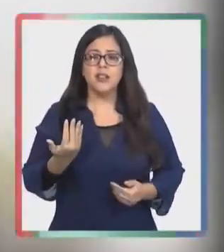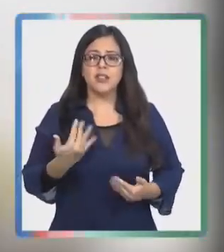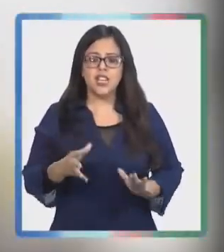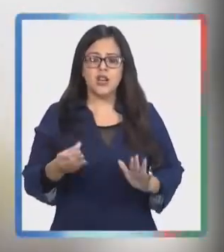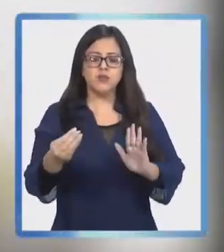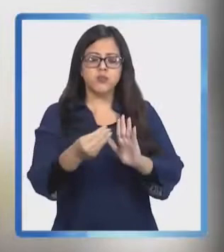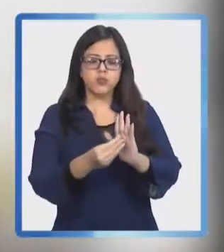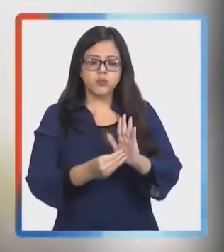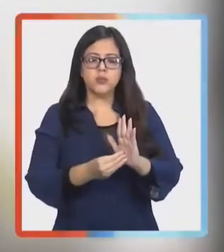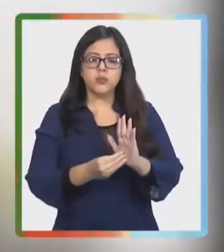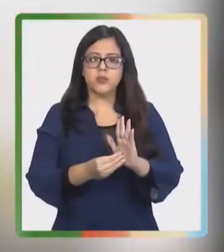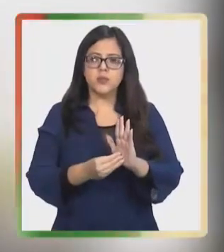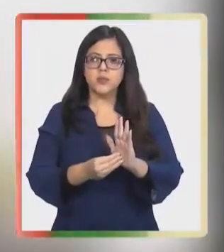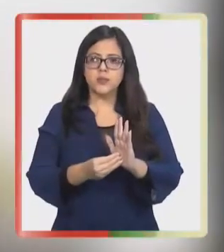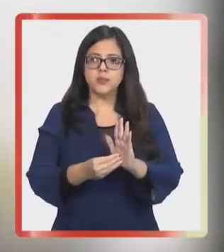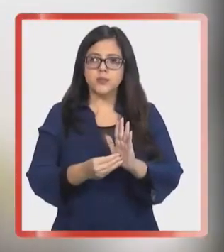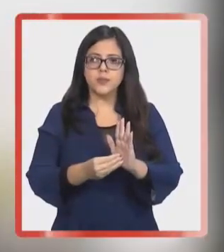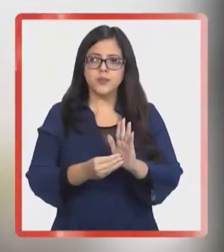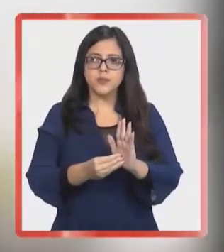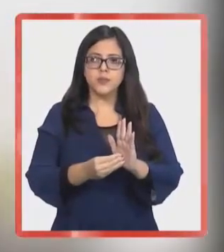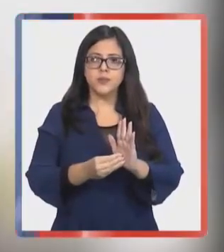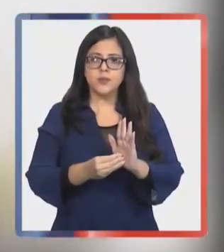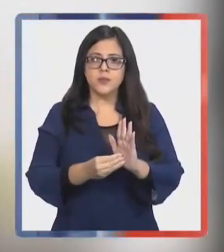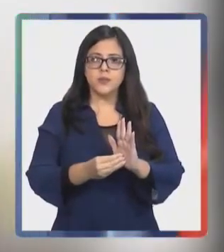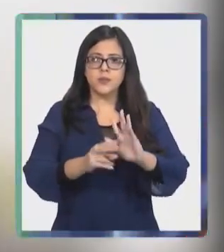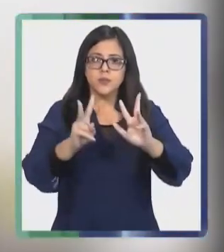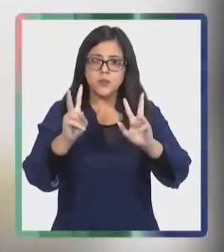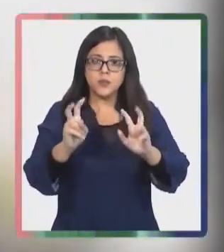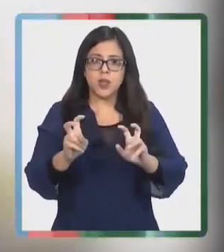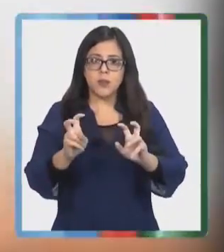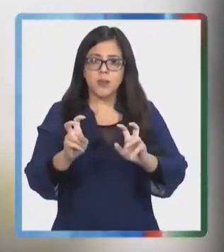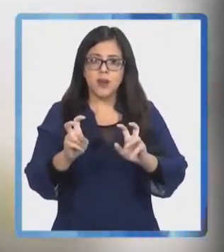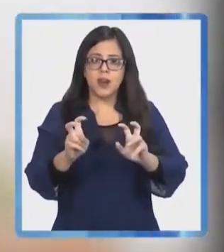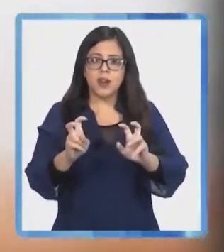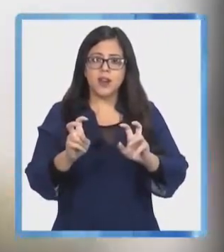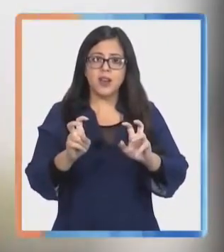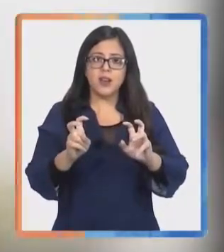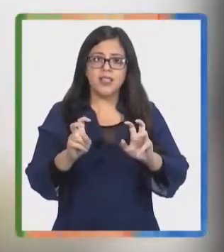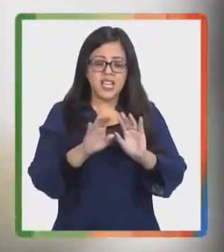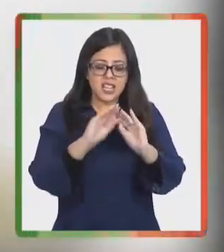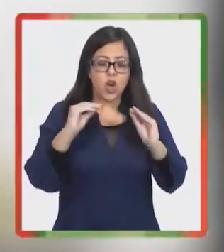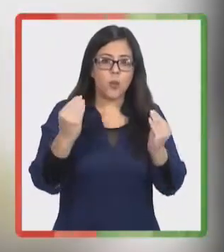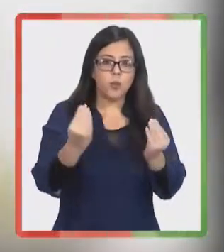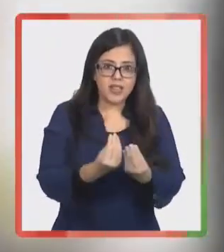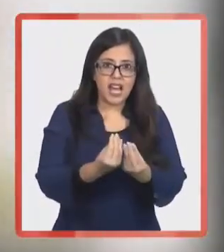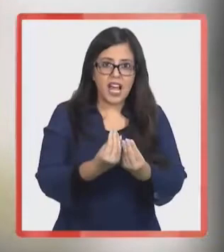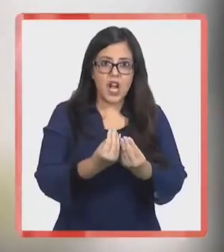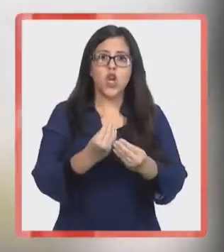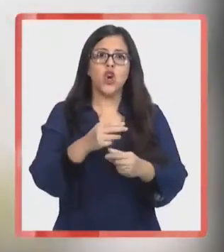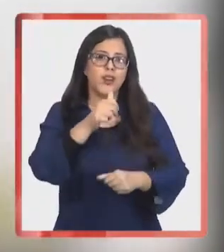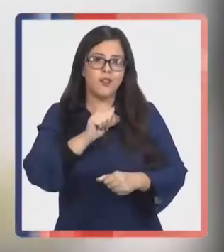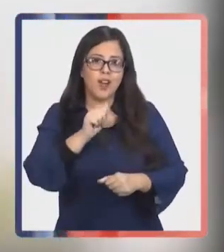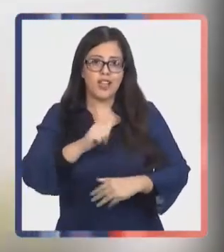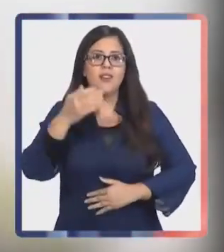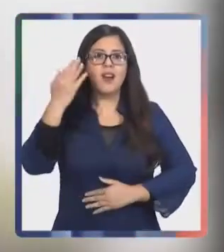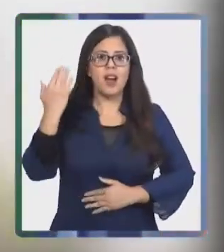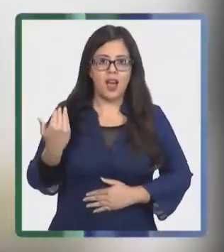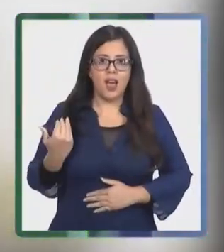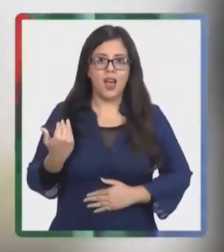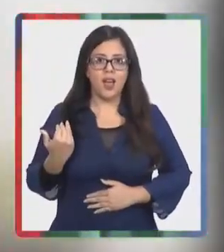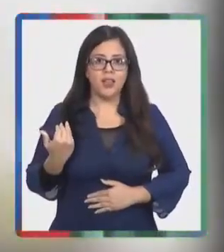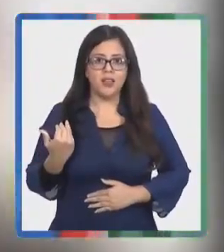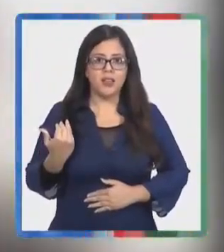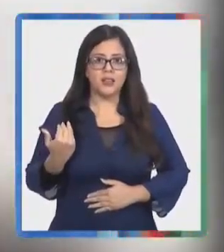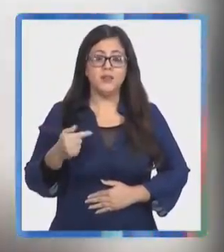a constituir una suerte de llenar la deuda y el vacío que nuestro país tenía con